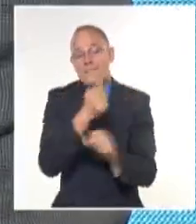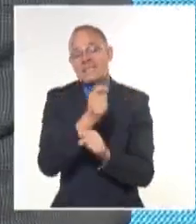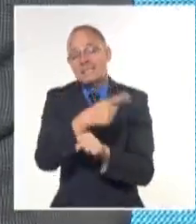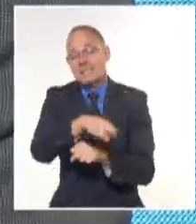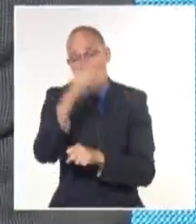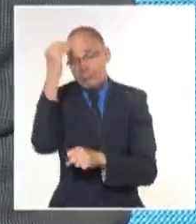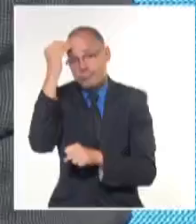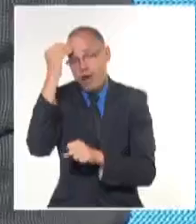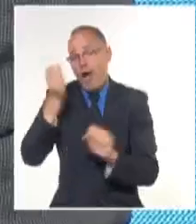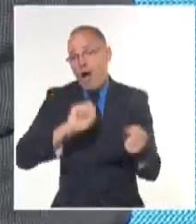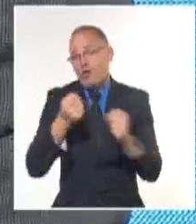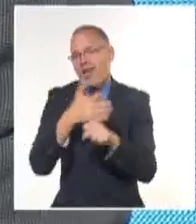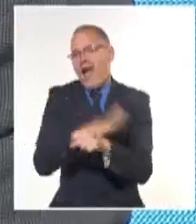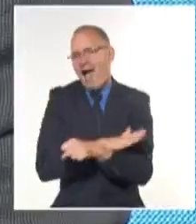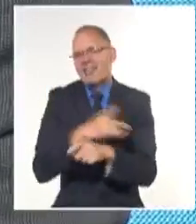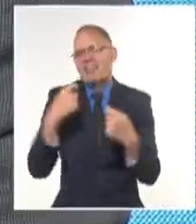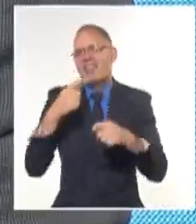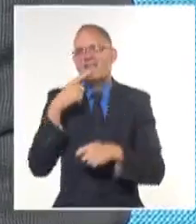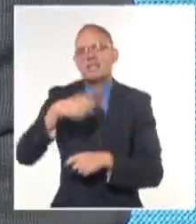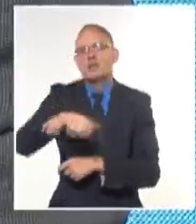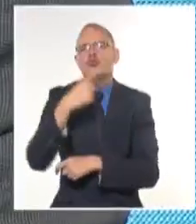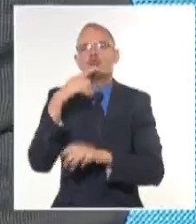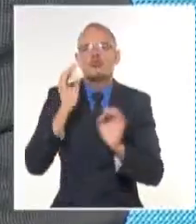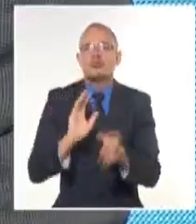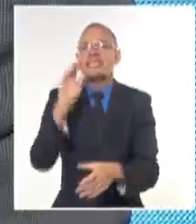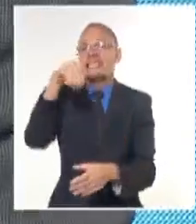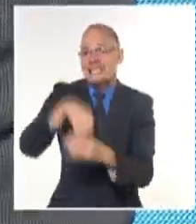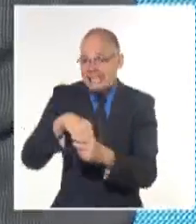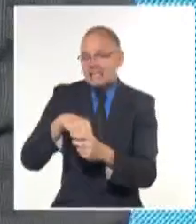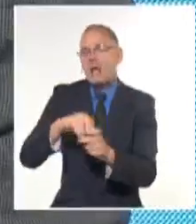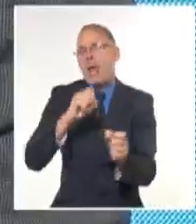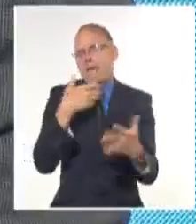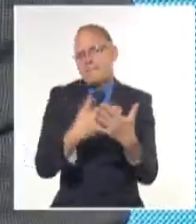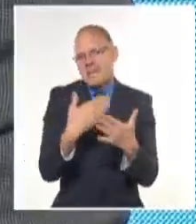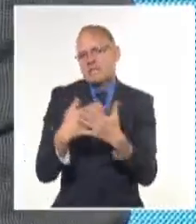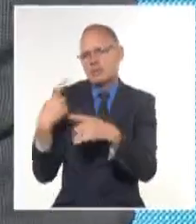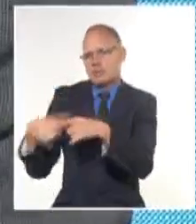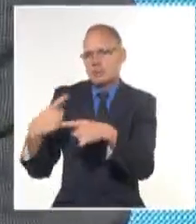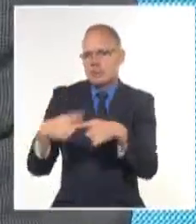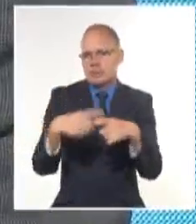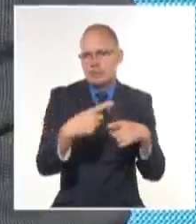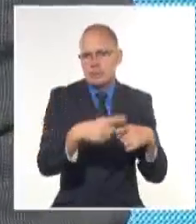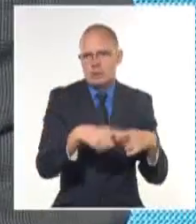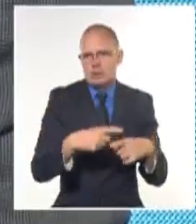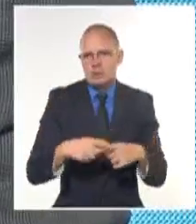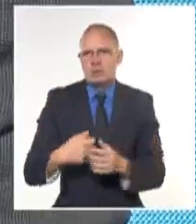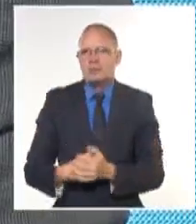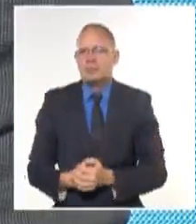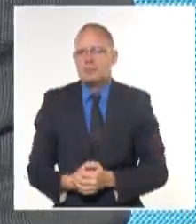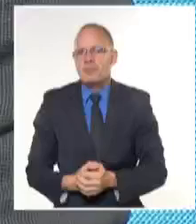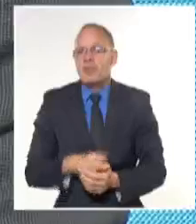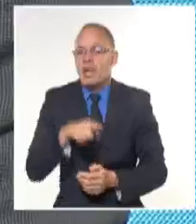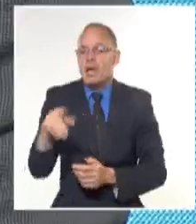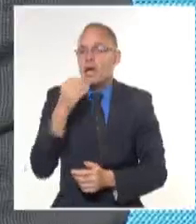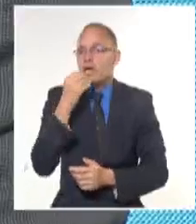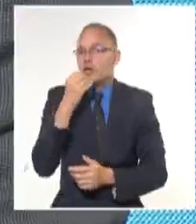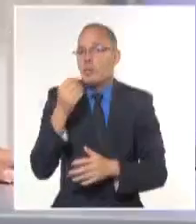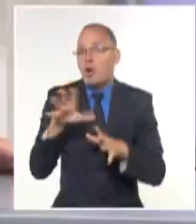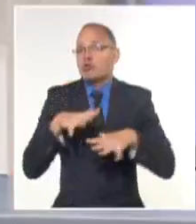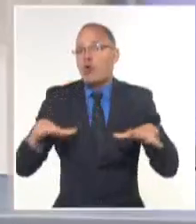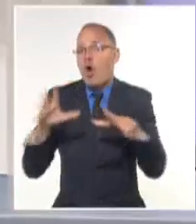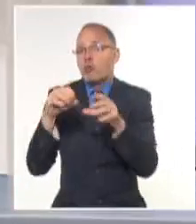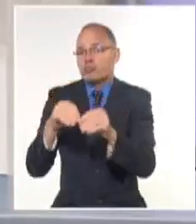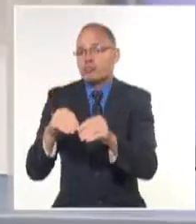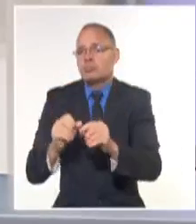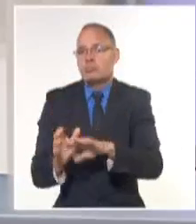de control que se tiene que generar en las administraciones, rendir cuentas y lograr la participación de los colectivos laborales. De